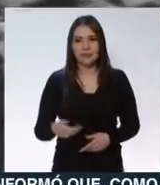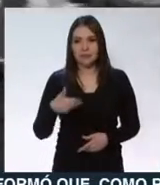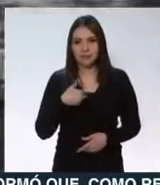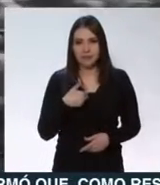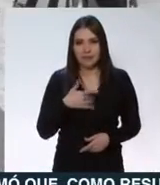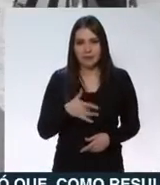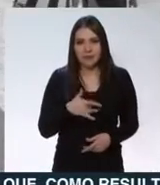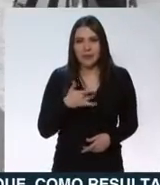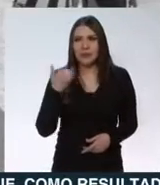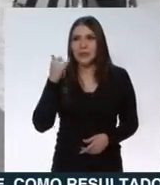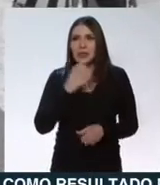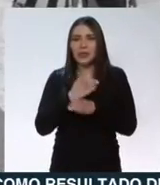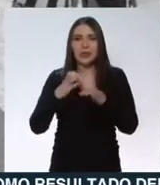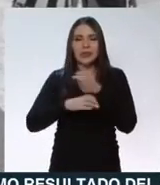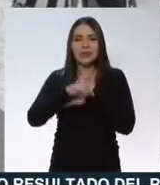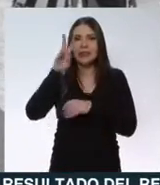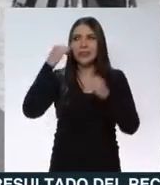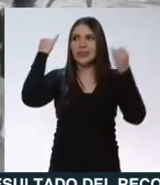universo surrealista.